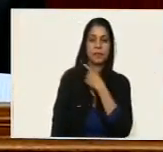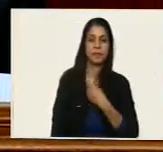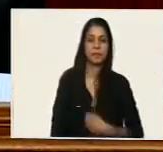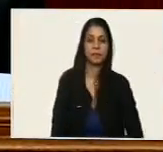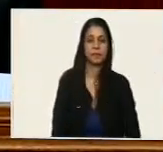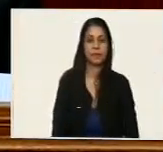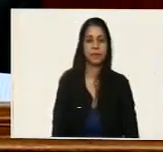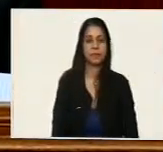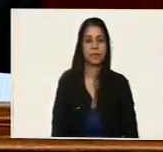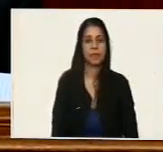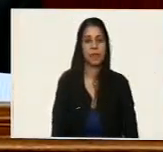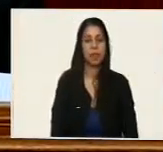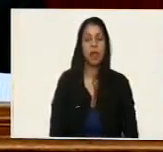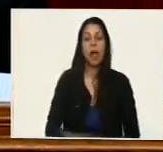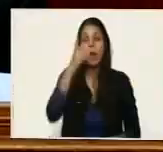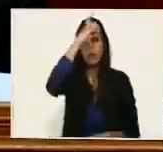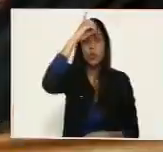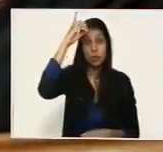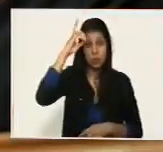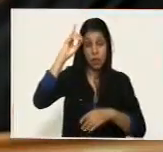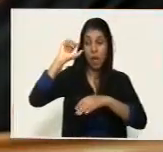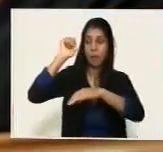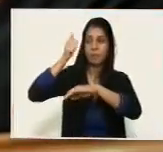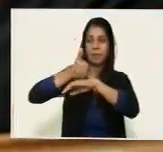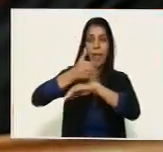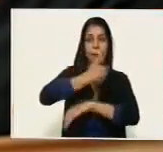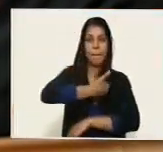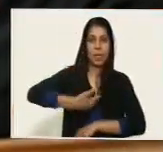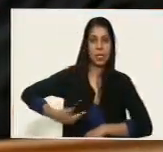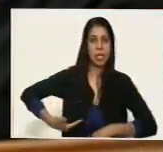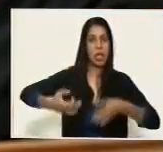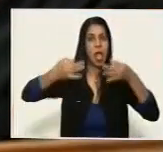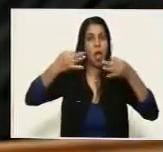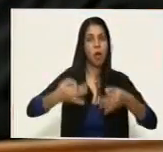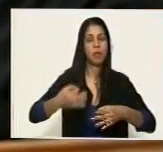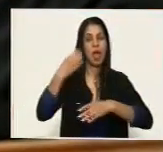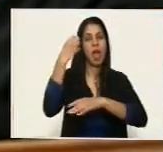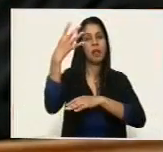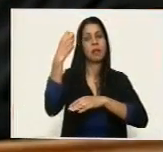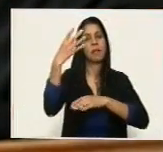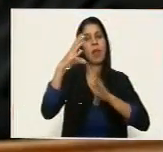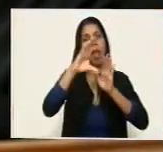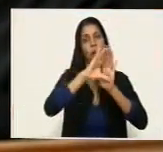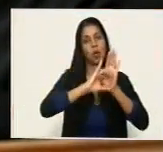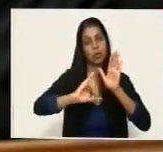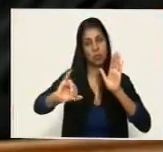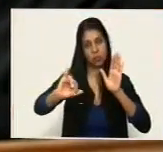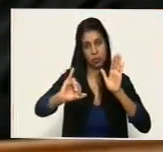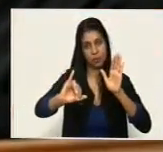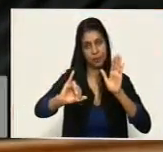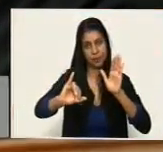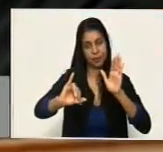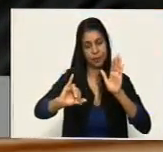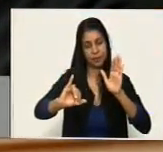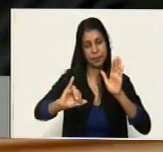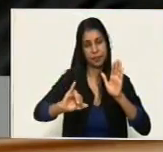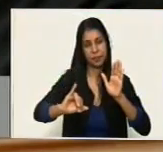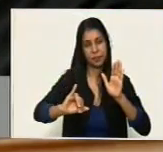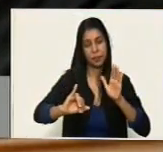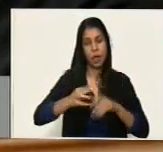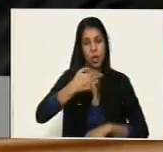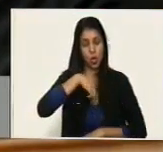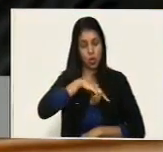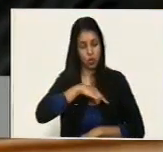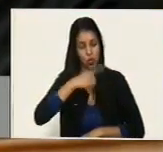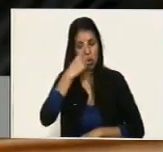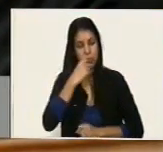Ciudadano Diosdado Cabello Rondón, presidente de la Asamblea Nacional Constituyente. Con la seguridad que vamos a